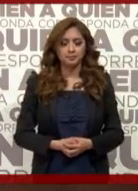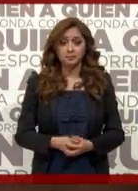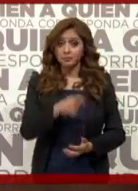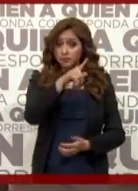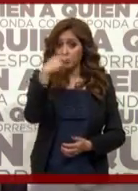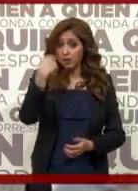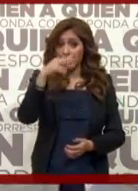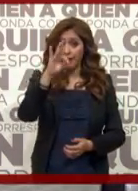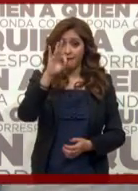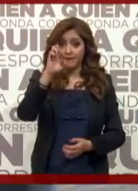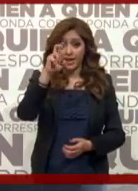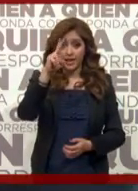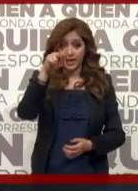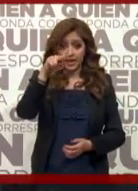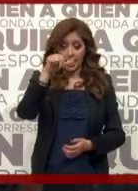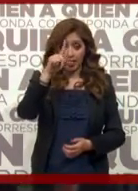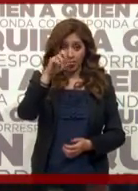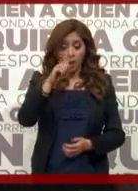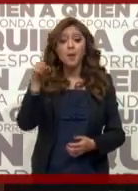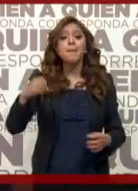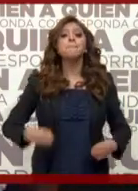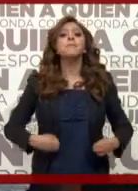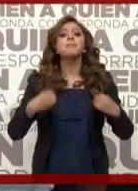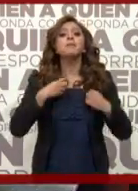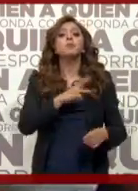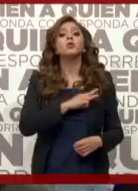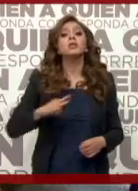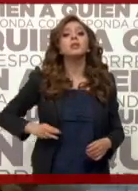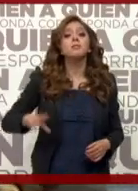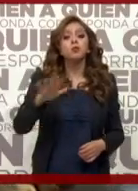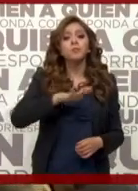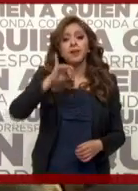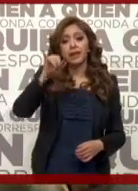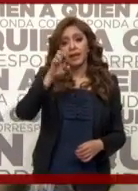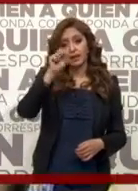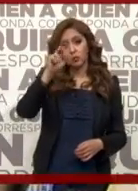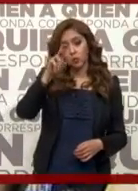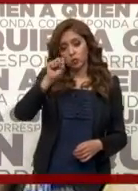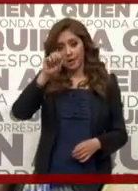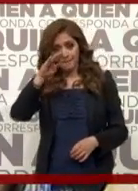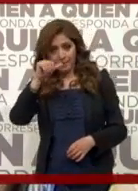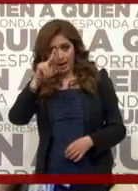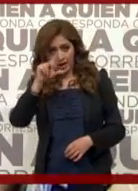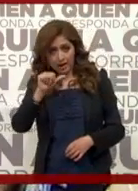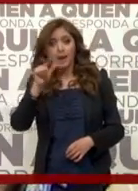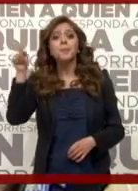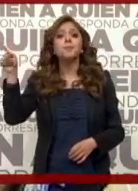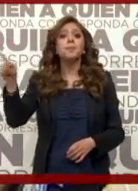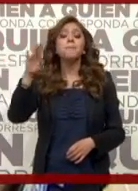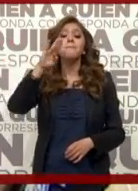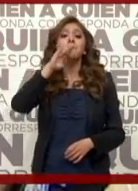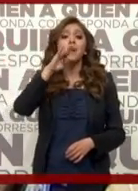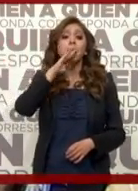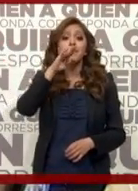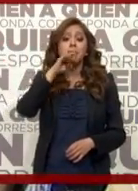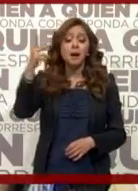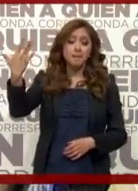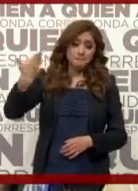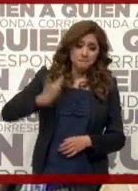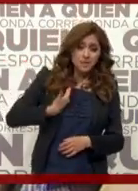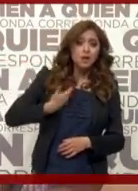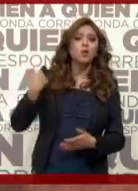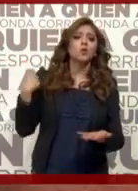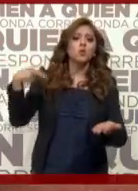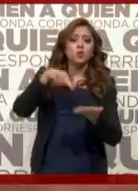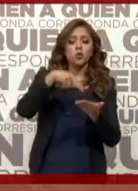Él es Fernando, un joven que vive en el municipio de Jesús María en Aguascalientes. Acudimos al llamado que nos realizó su madre, la señora Lucía